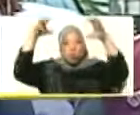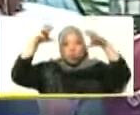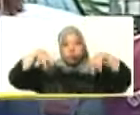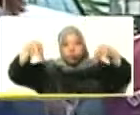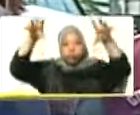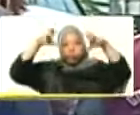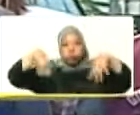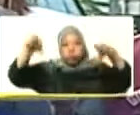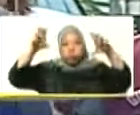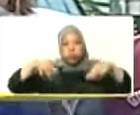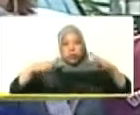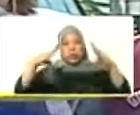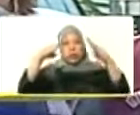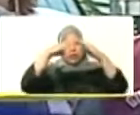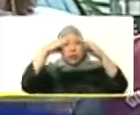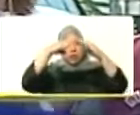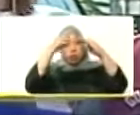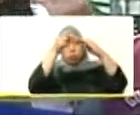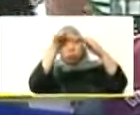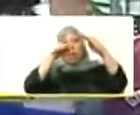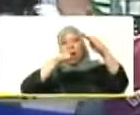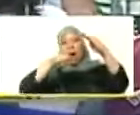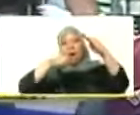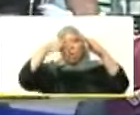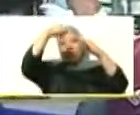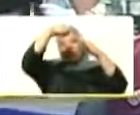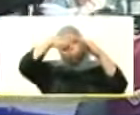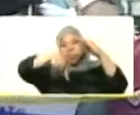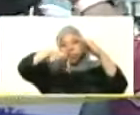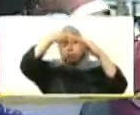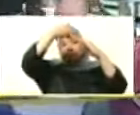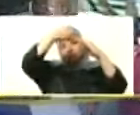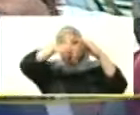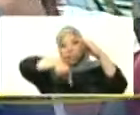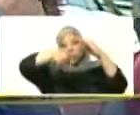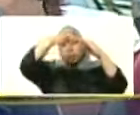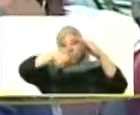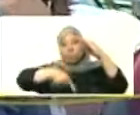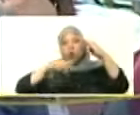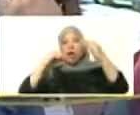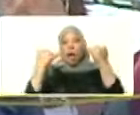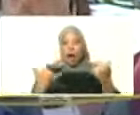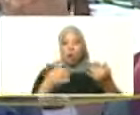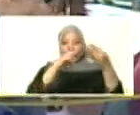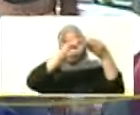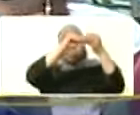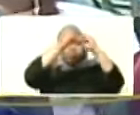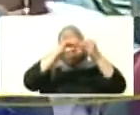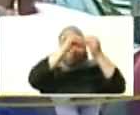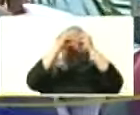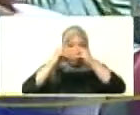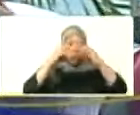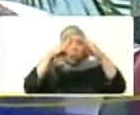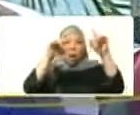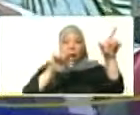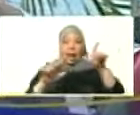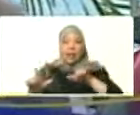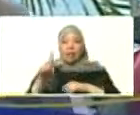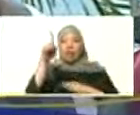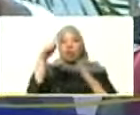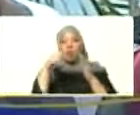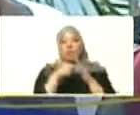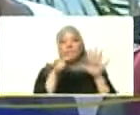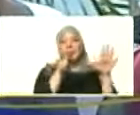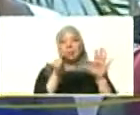organizado de las bricomiles. Aquí estamos activados. Mi comandante, en esta unidad educativa